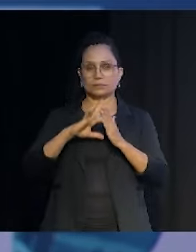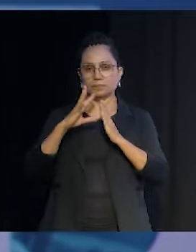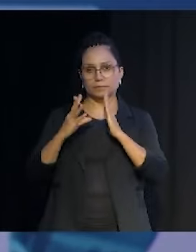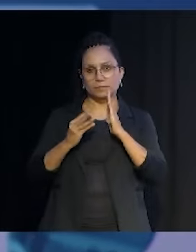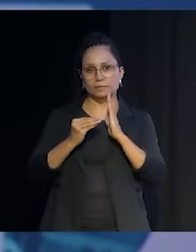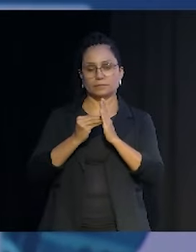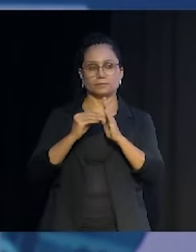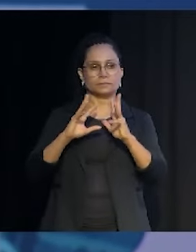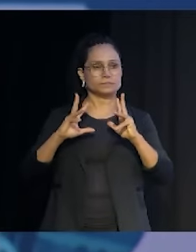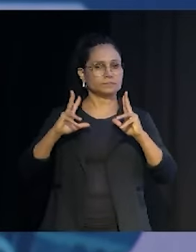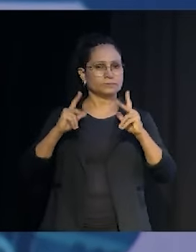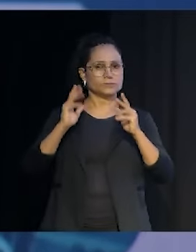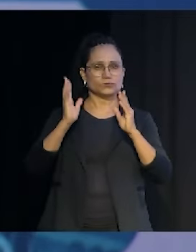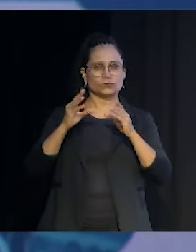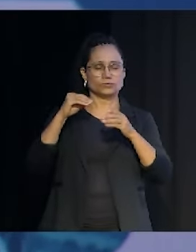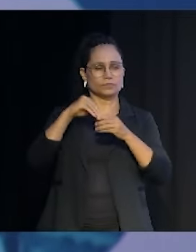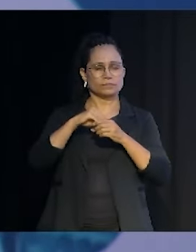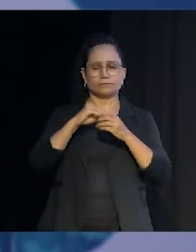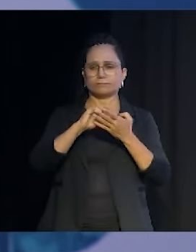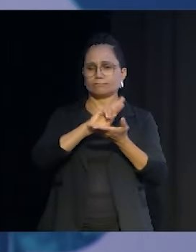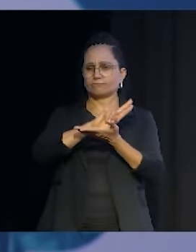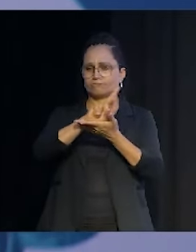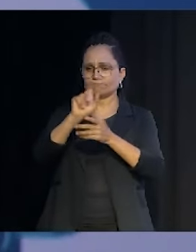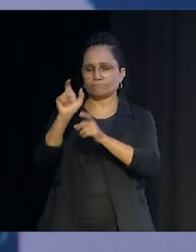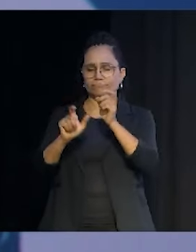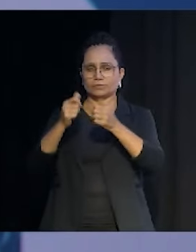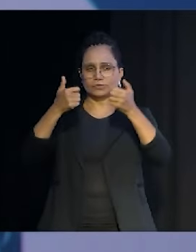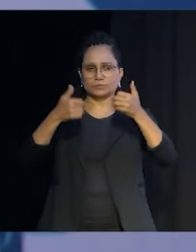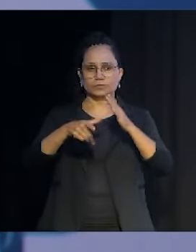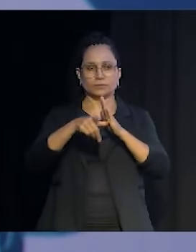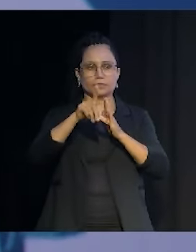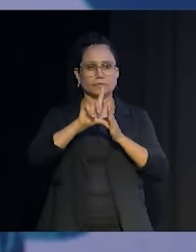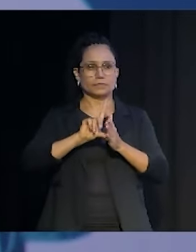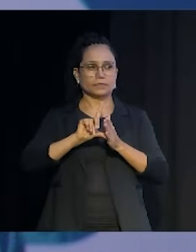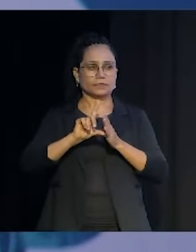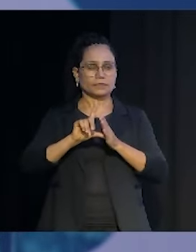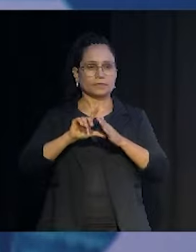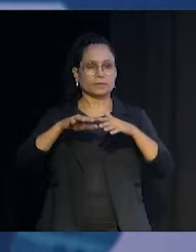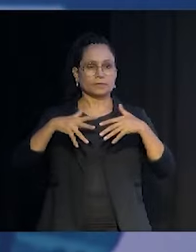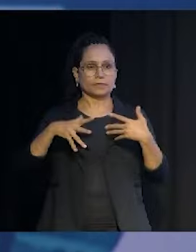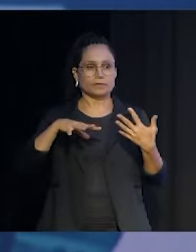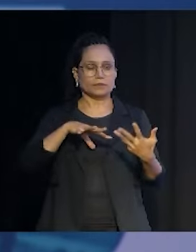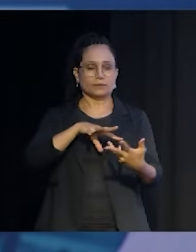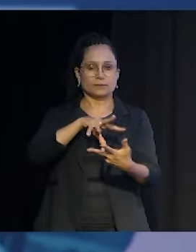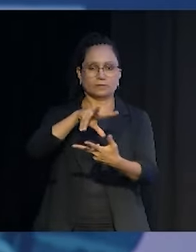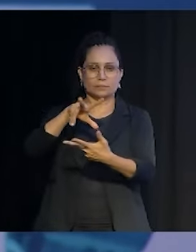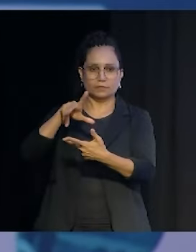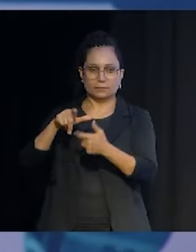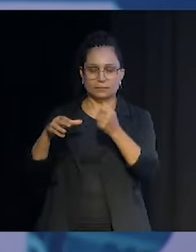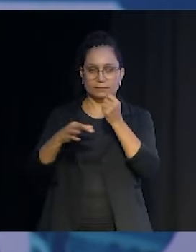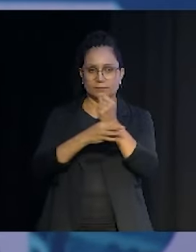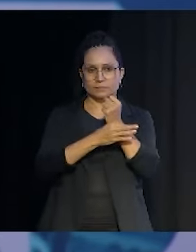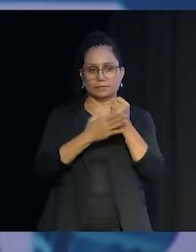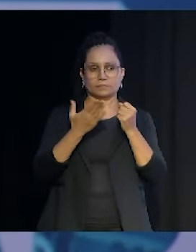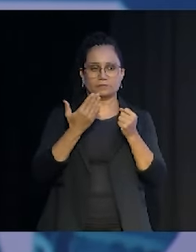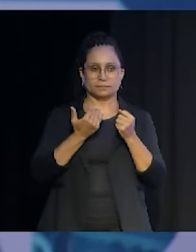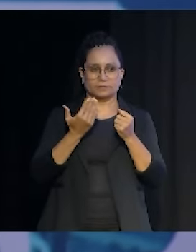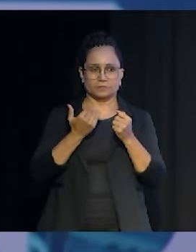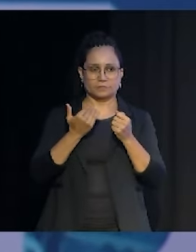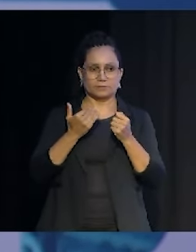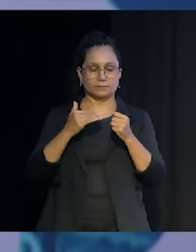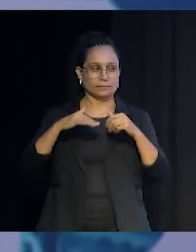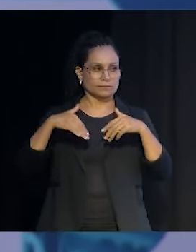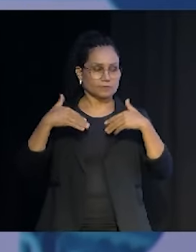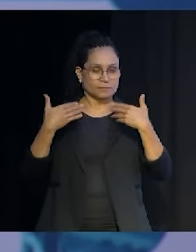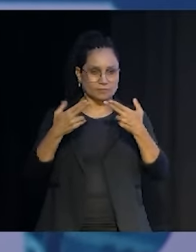duda, como Tomassoni, Perosa, Bicho y Fávaro también. Somos el campeón mundial de seguridad